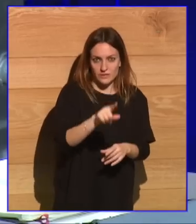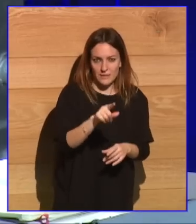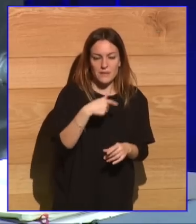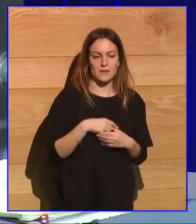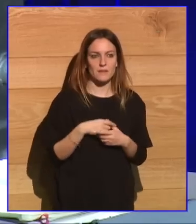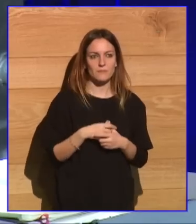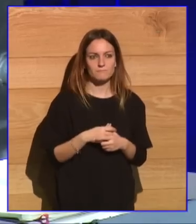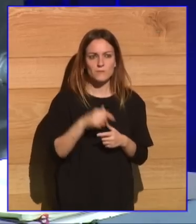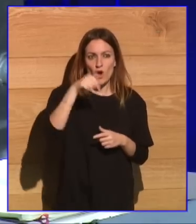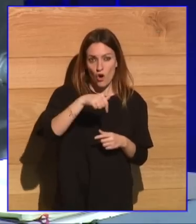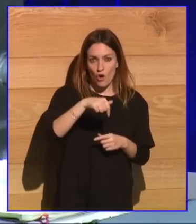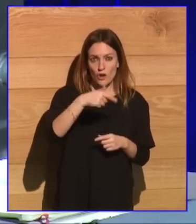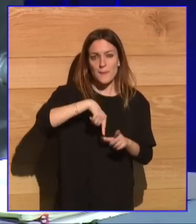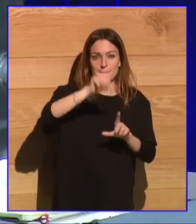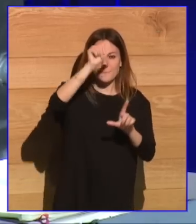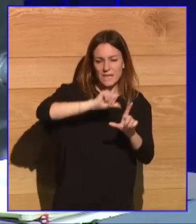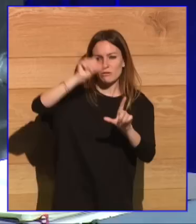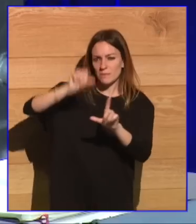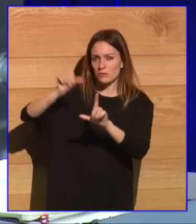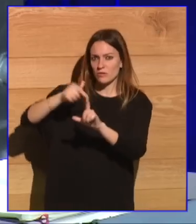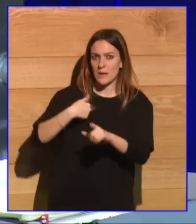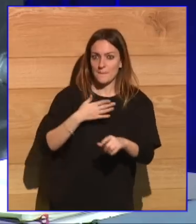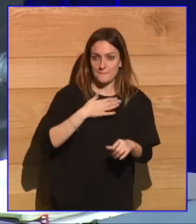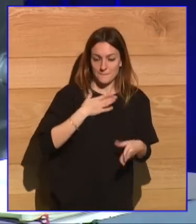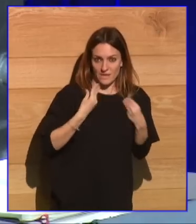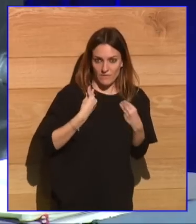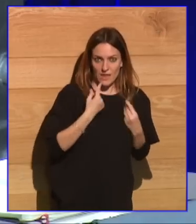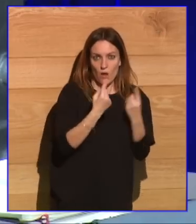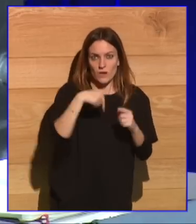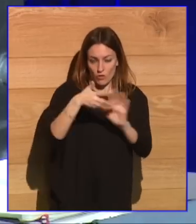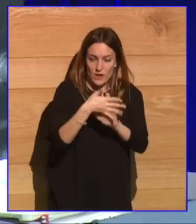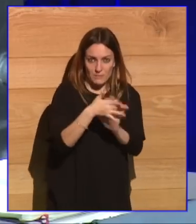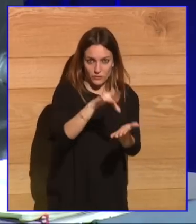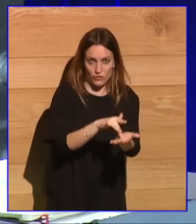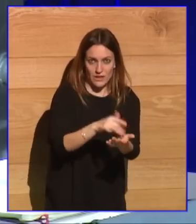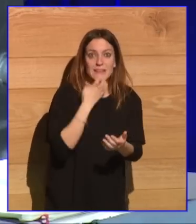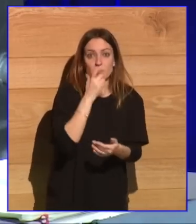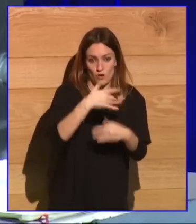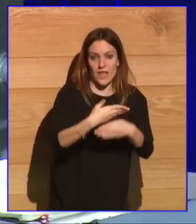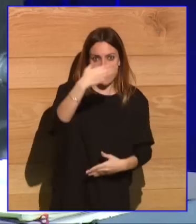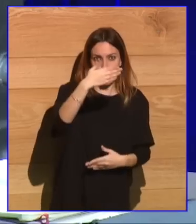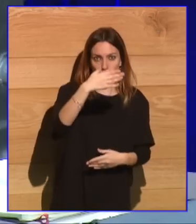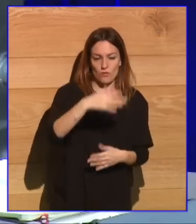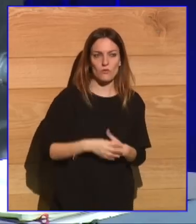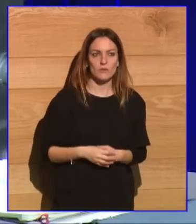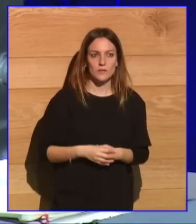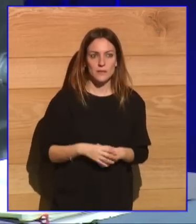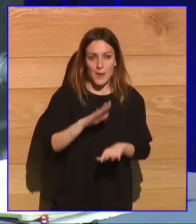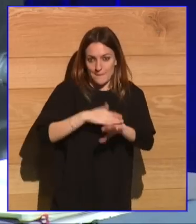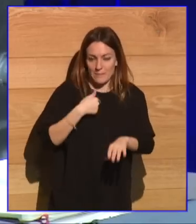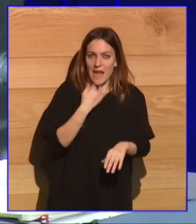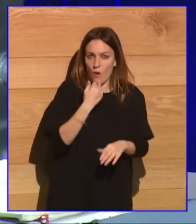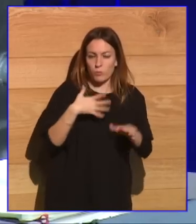mismo vamos a hablar de varias películas de mi vida. Y una de las películas de mi vida es El Muro, precisamente. O sea que no tengo... Al contrario, no me